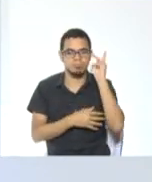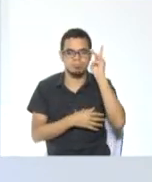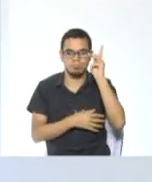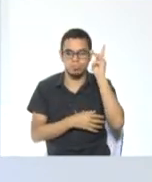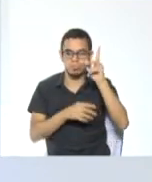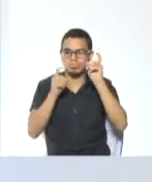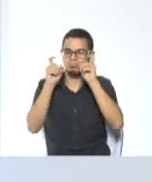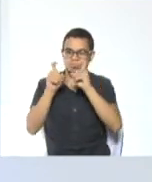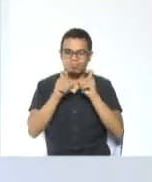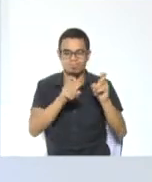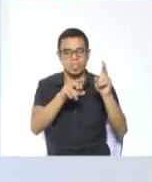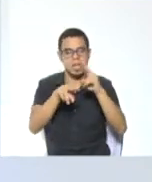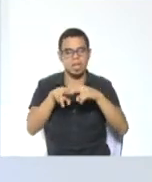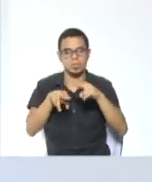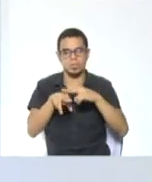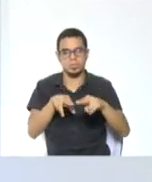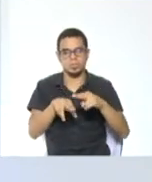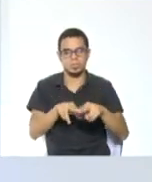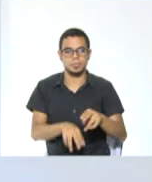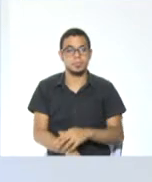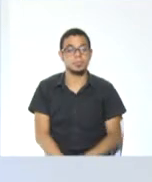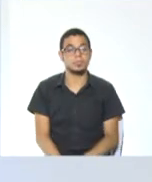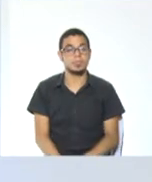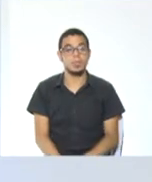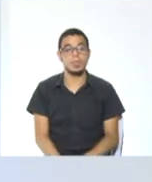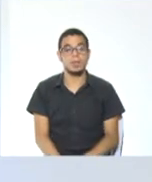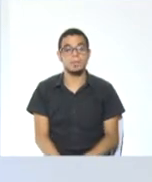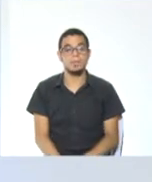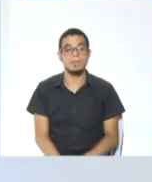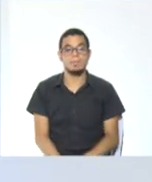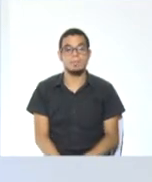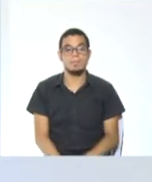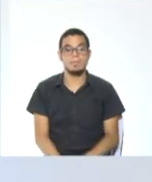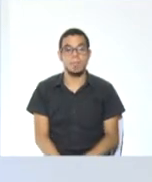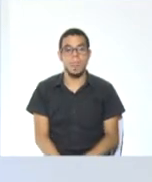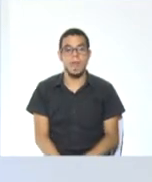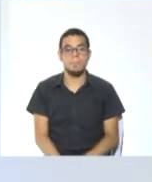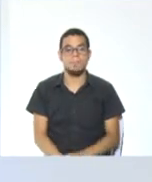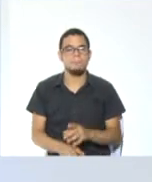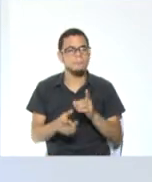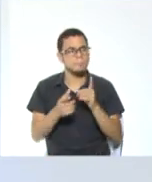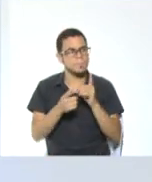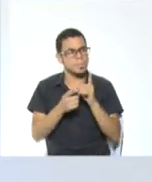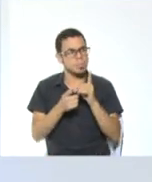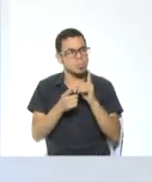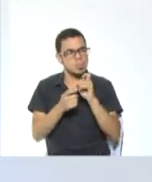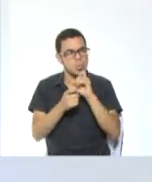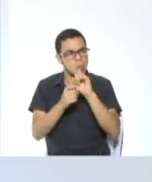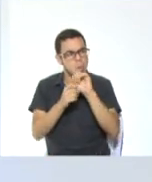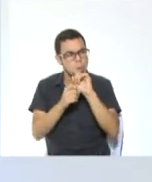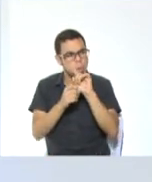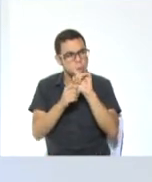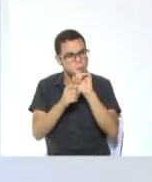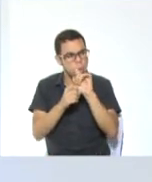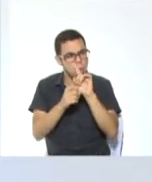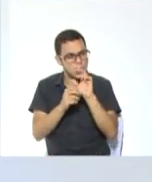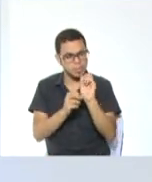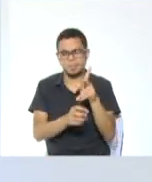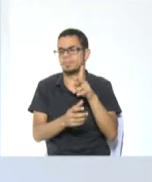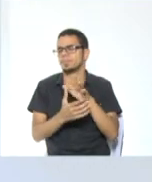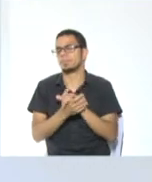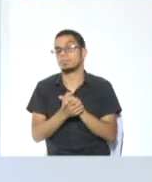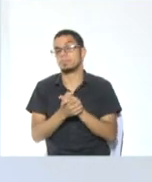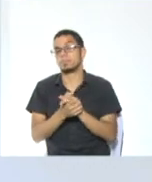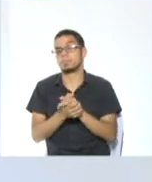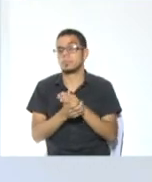ser docente. Ahora bien, Cibrani acaba de realizar la lectura de un cuento, pero ¿qué es un